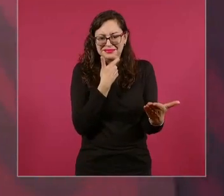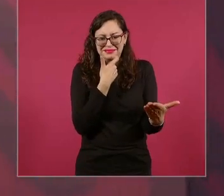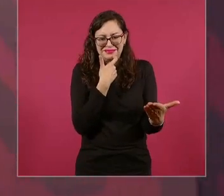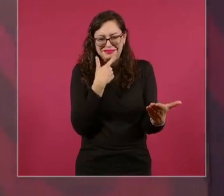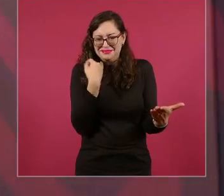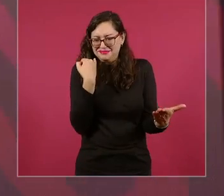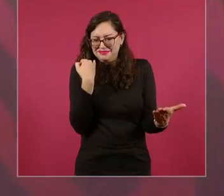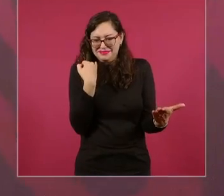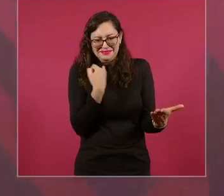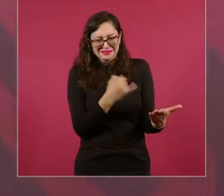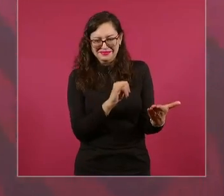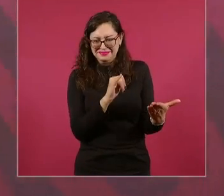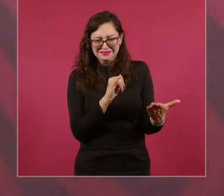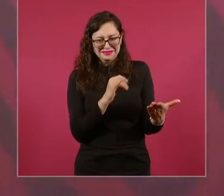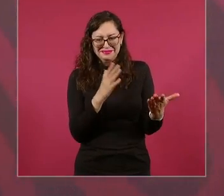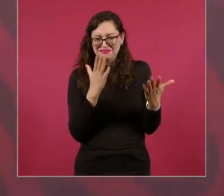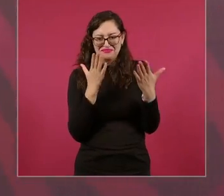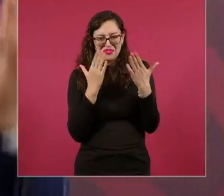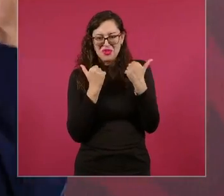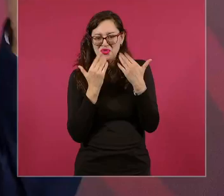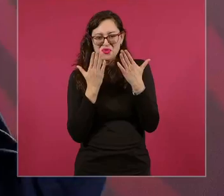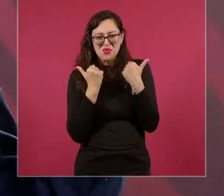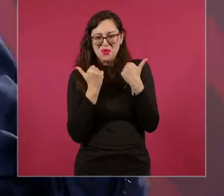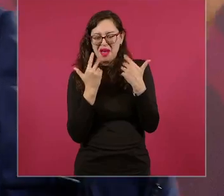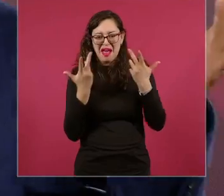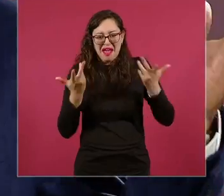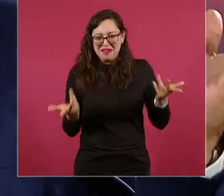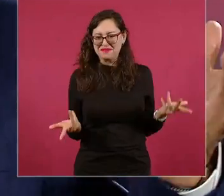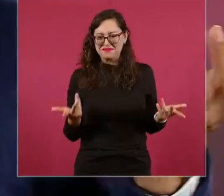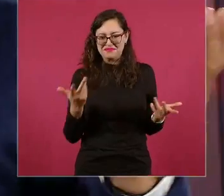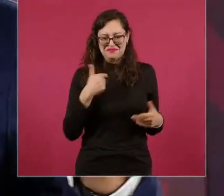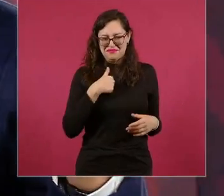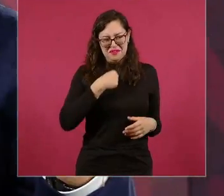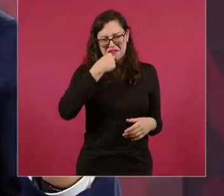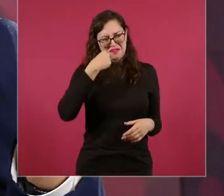digo, ¿qué le pasa a este señor?